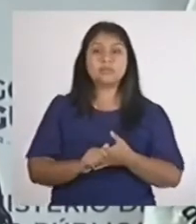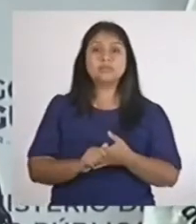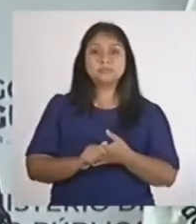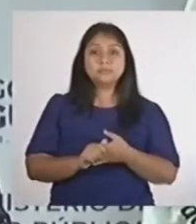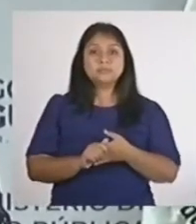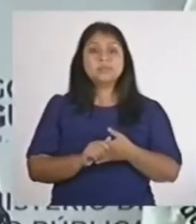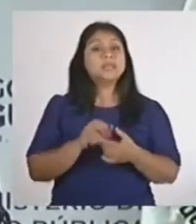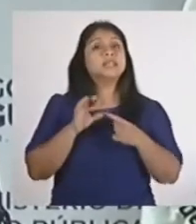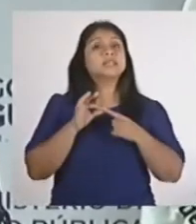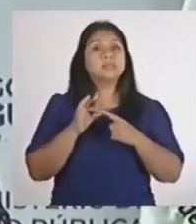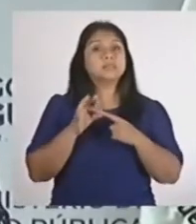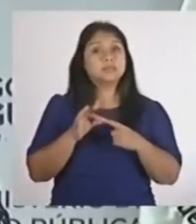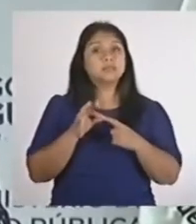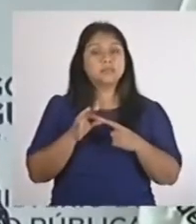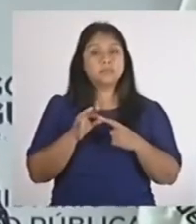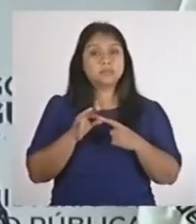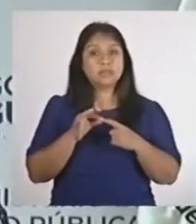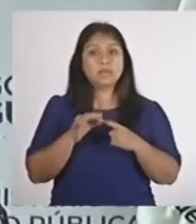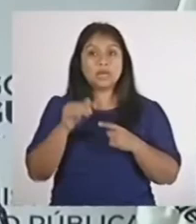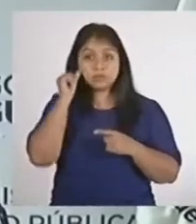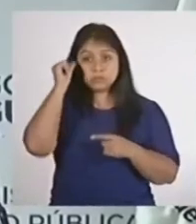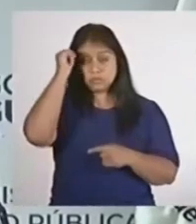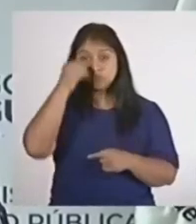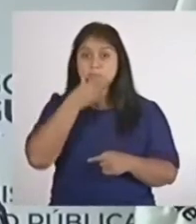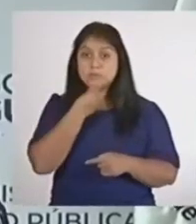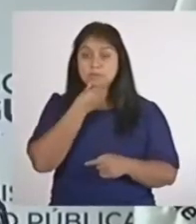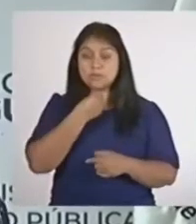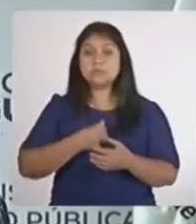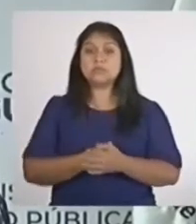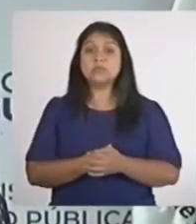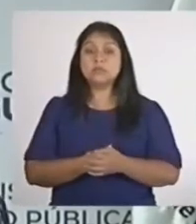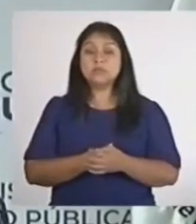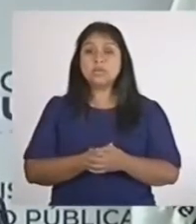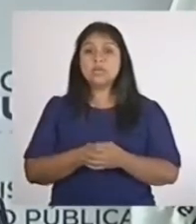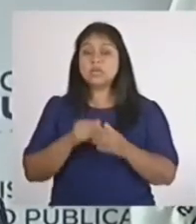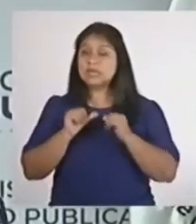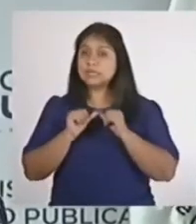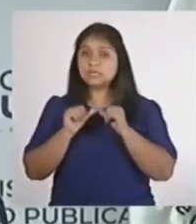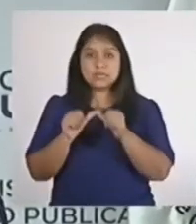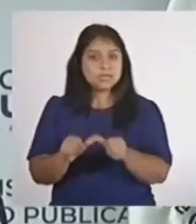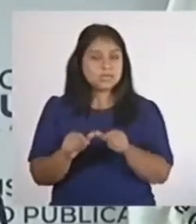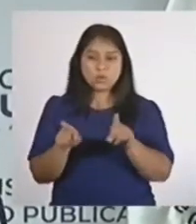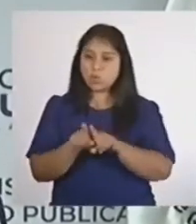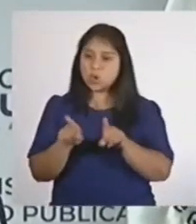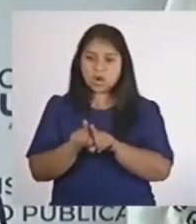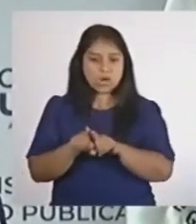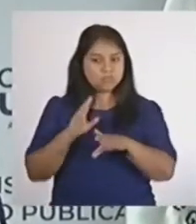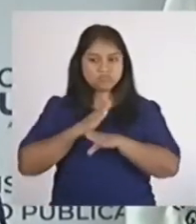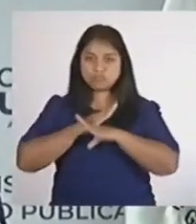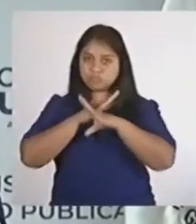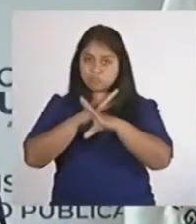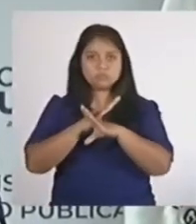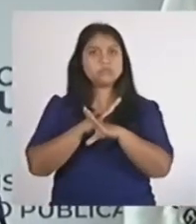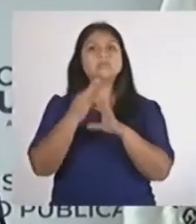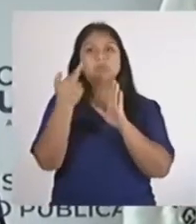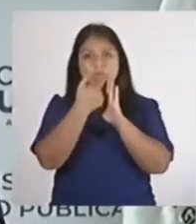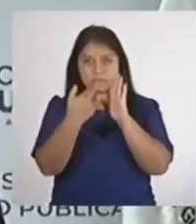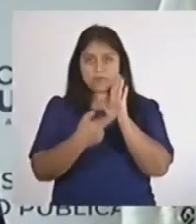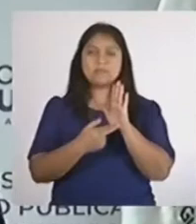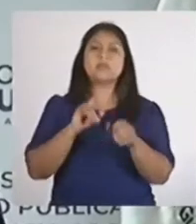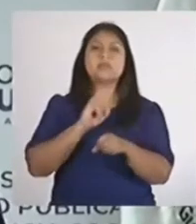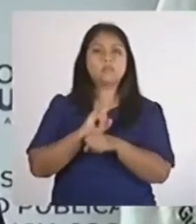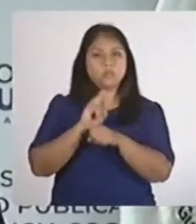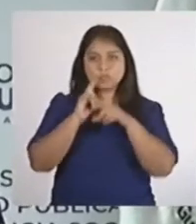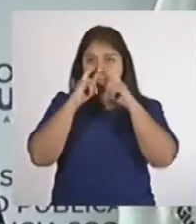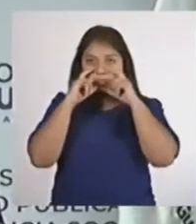necesidad, especialmente a nuestros adultos mayores, y continuar con todas las medidas preventivas como